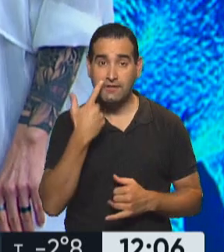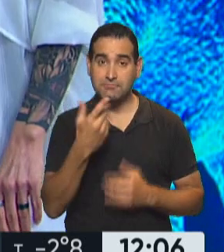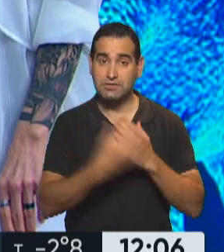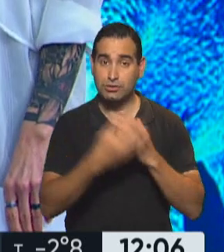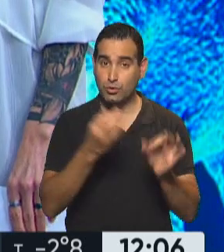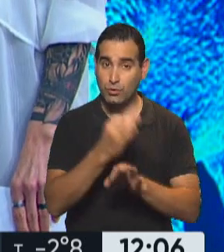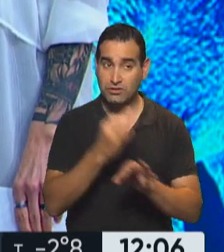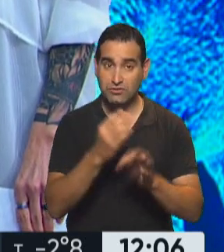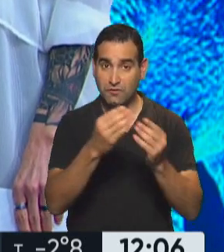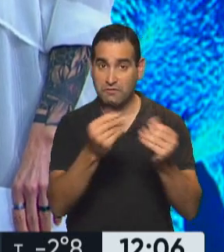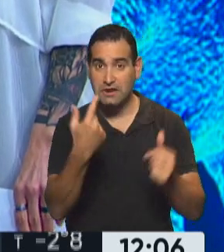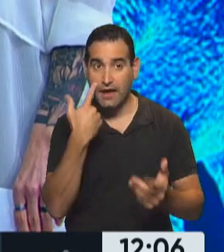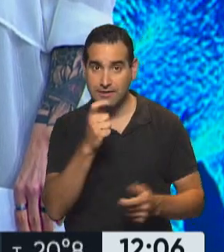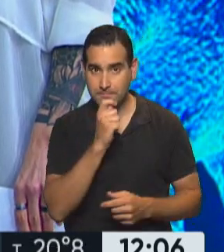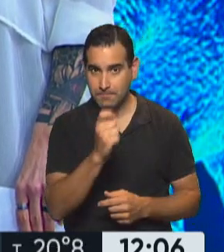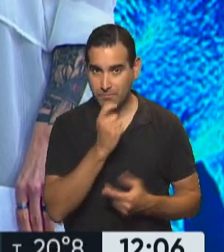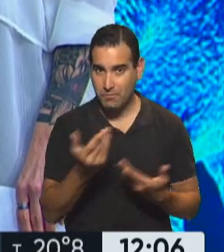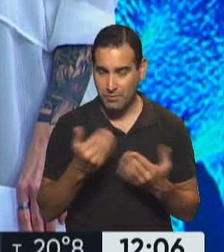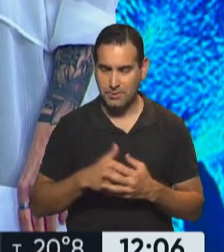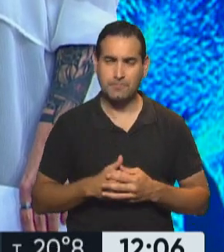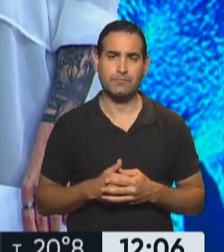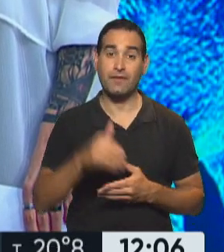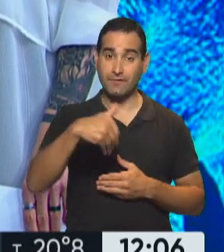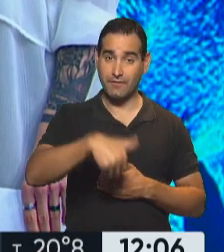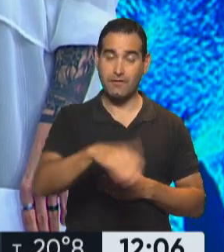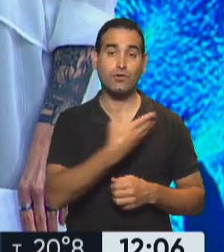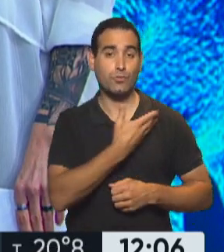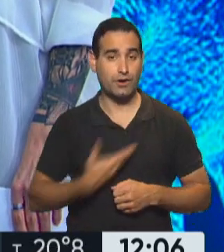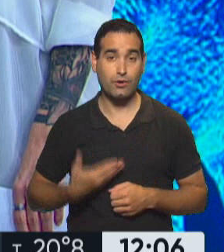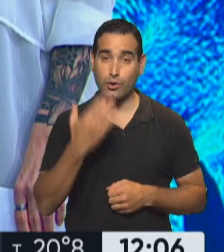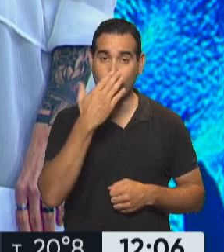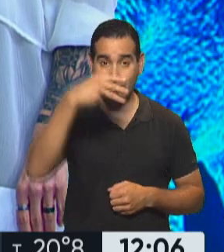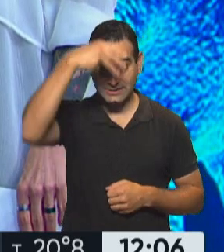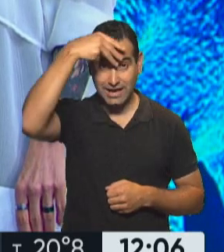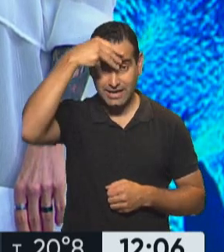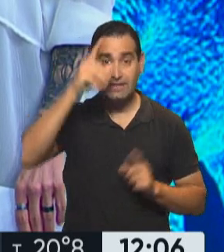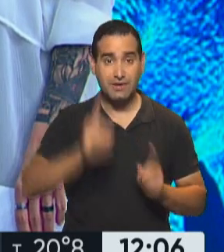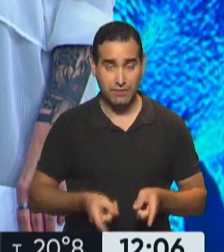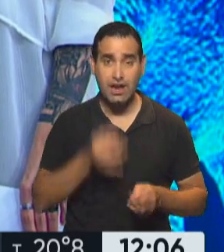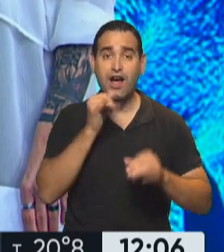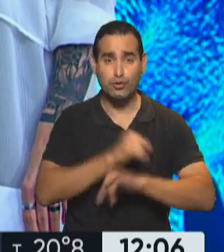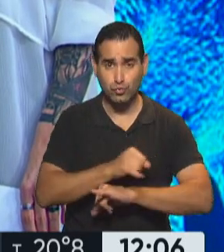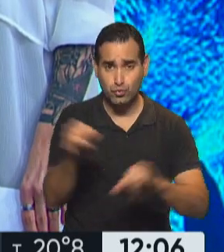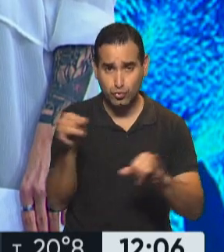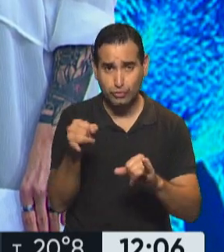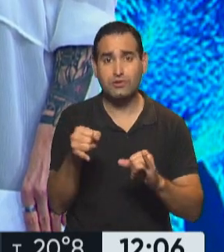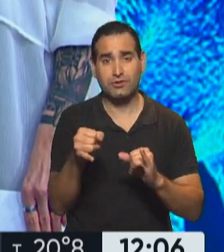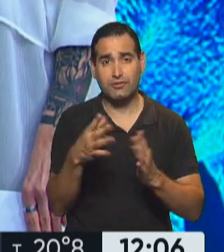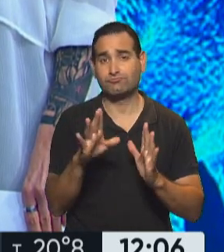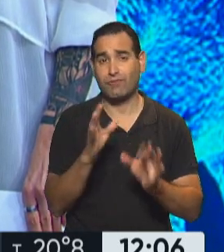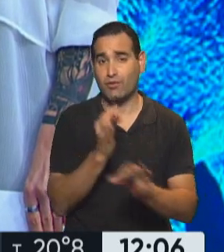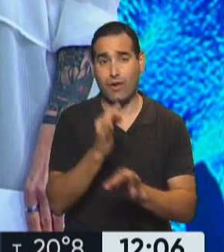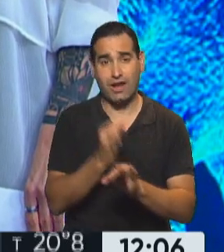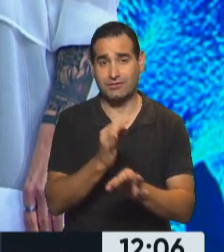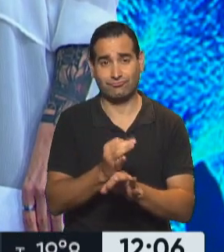En minutos también, en esta segunda edición de Noticias, Verónica, la palabra del gobernador cordobés Schiaretti, justamente anunciando la no